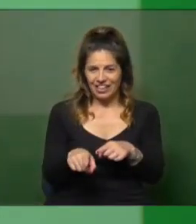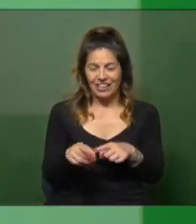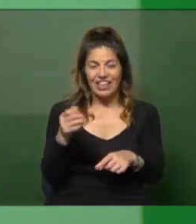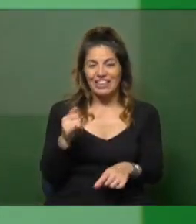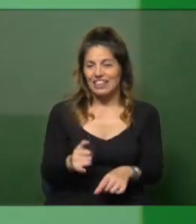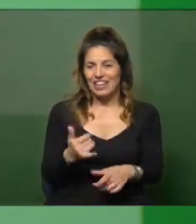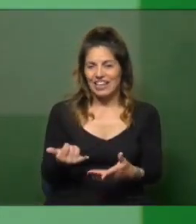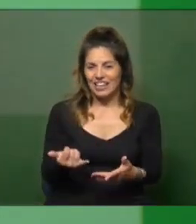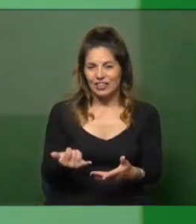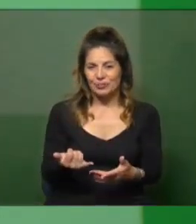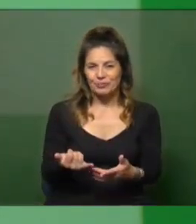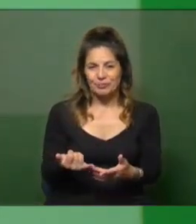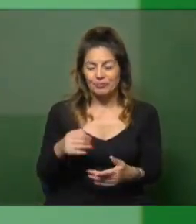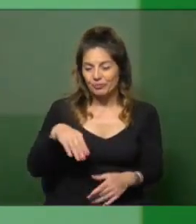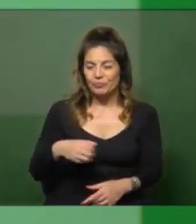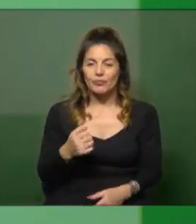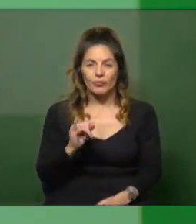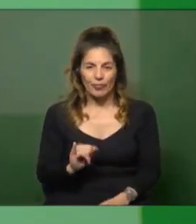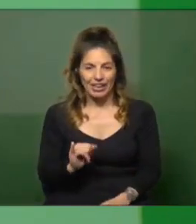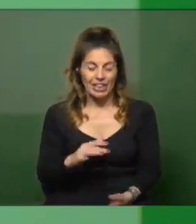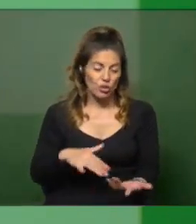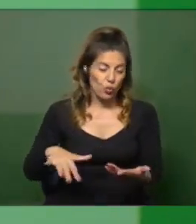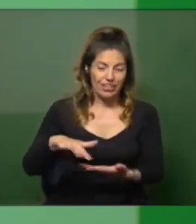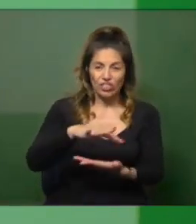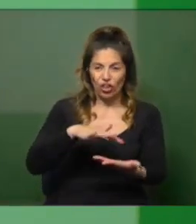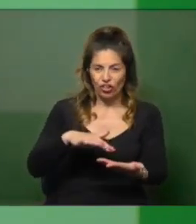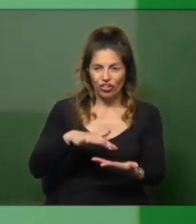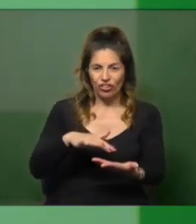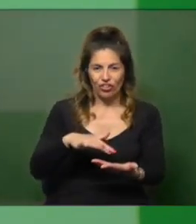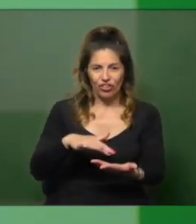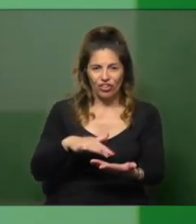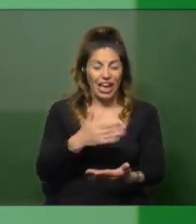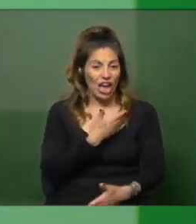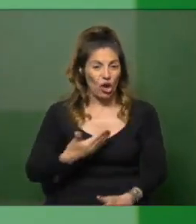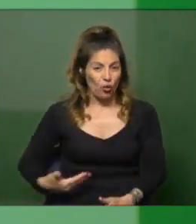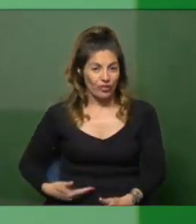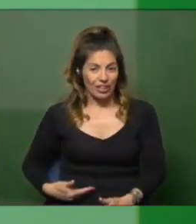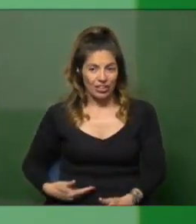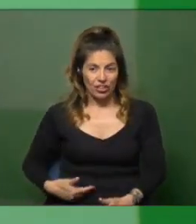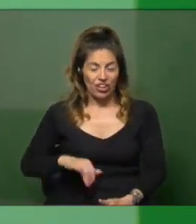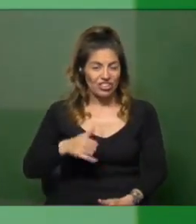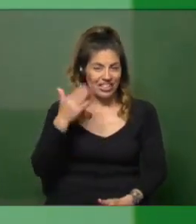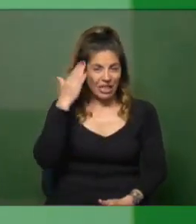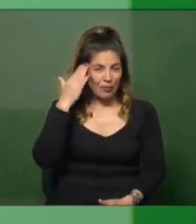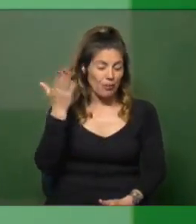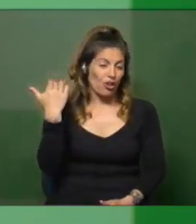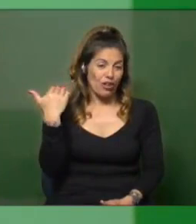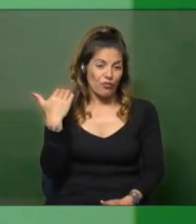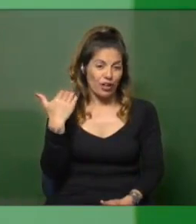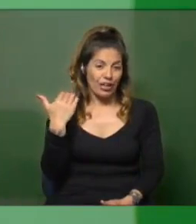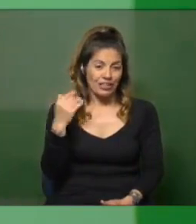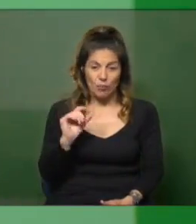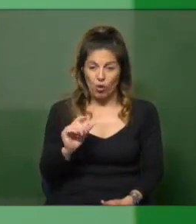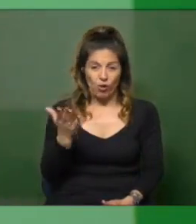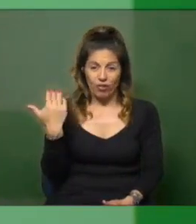a a digamos a a macri y a todo su entorno este en gobierno que ya sabemos lo que fue hace No mucho